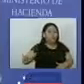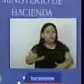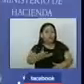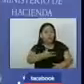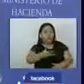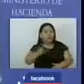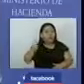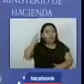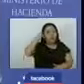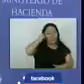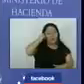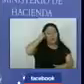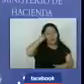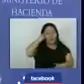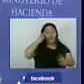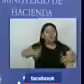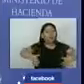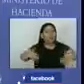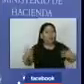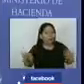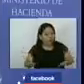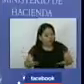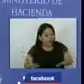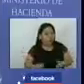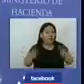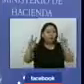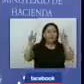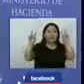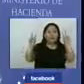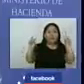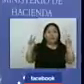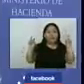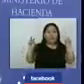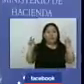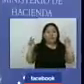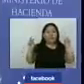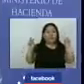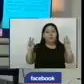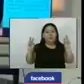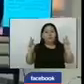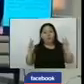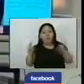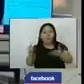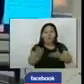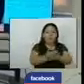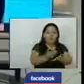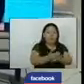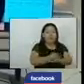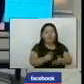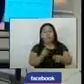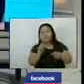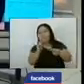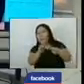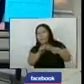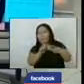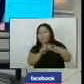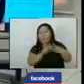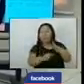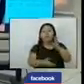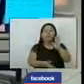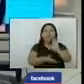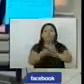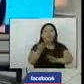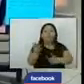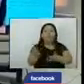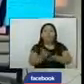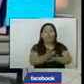estaríamos recaudando en materia de tributos. Factores claves para incrementar la